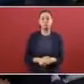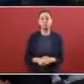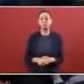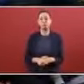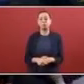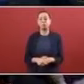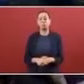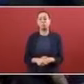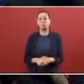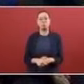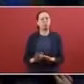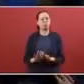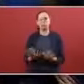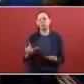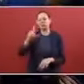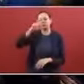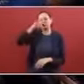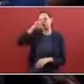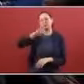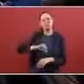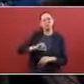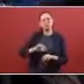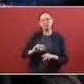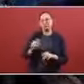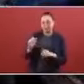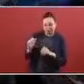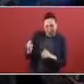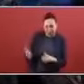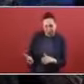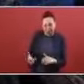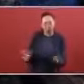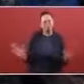Sí, no hay fallo, está ahí